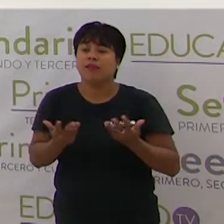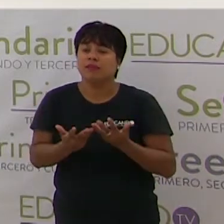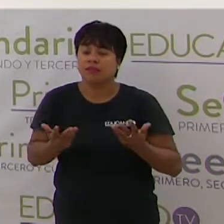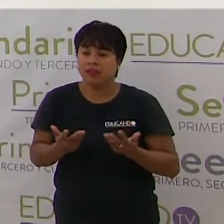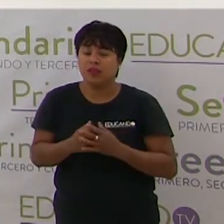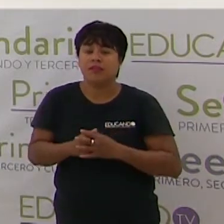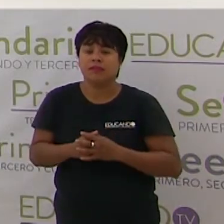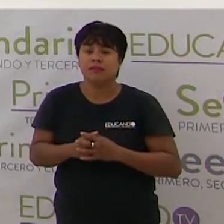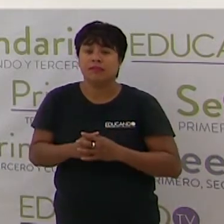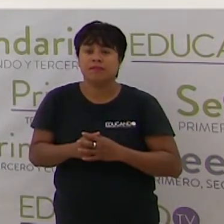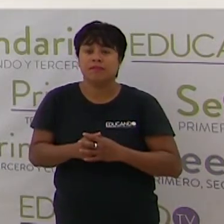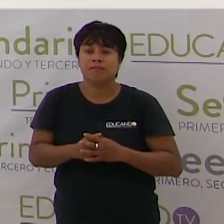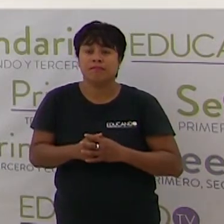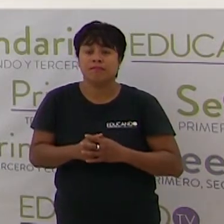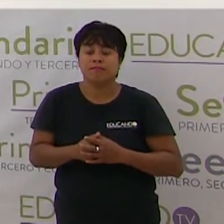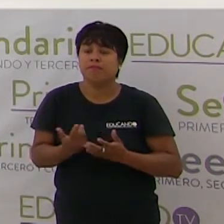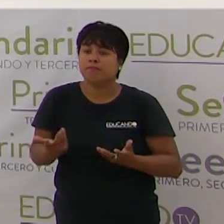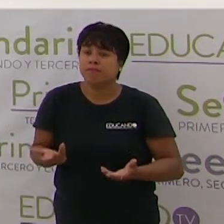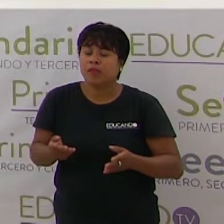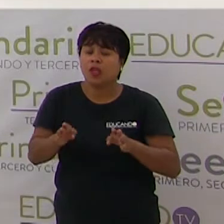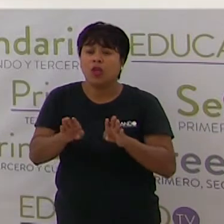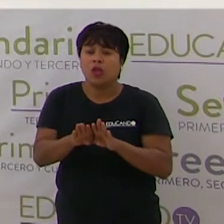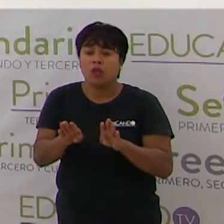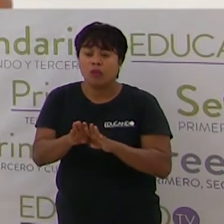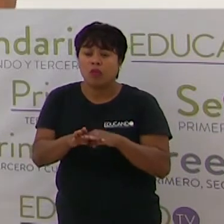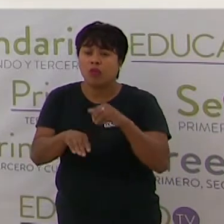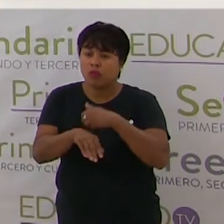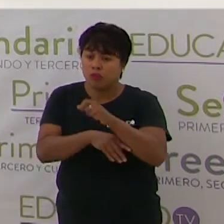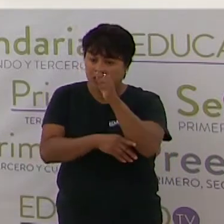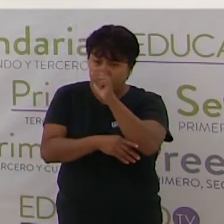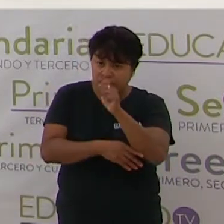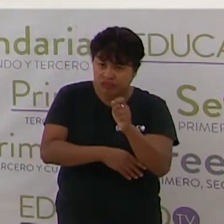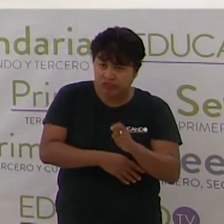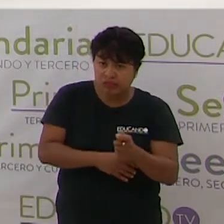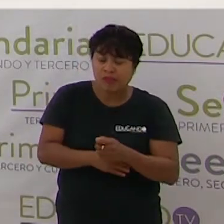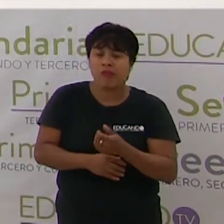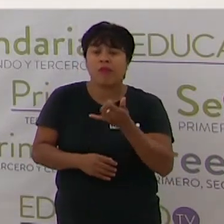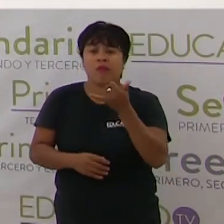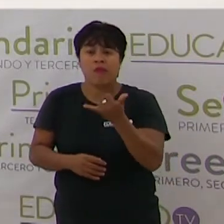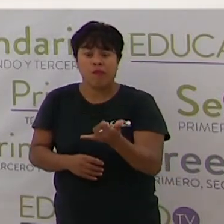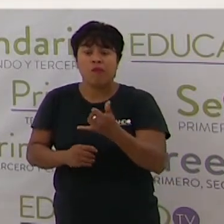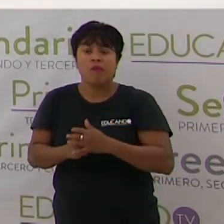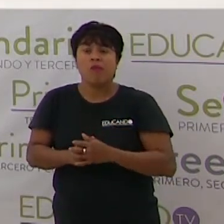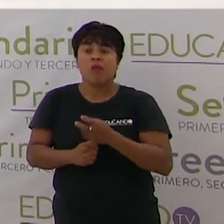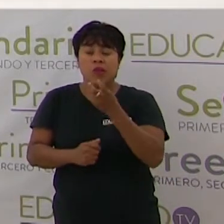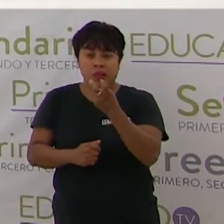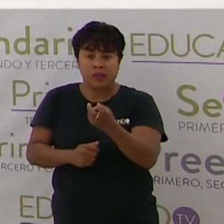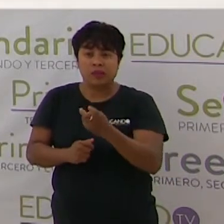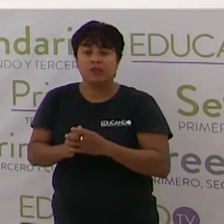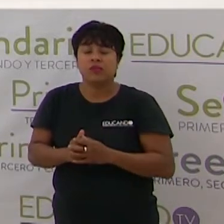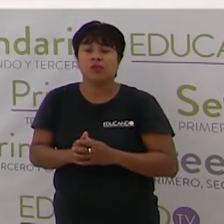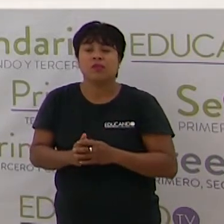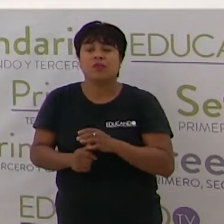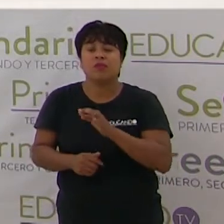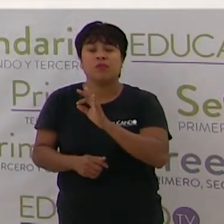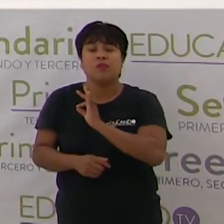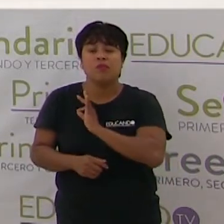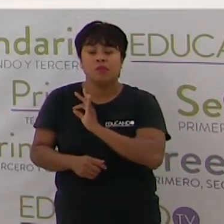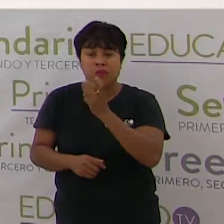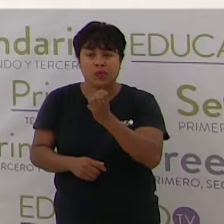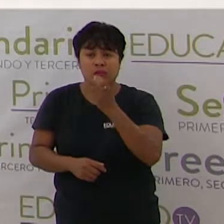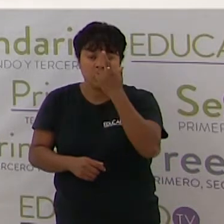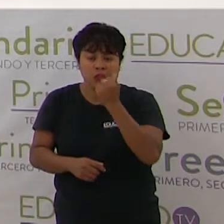representar de manera de fracciones, y esa relación o esa razón